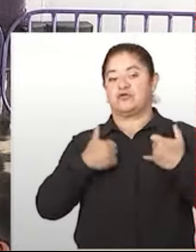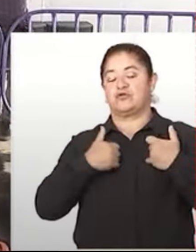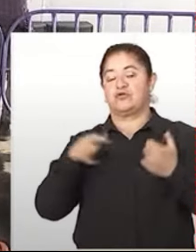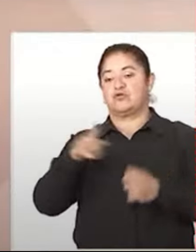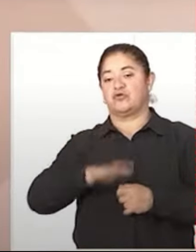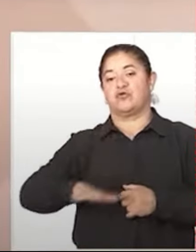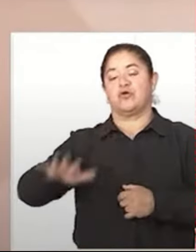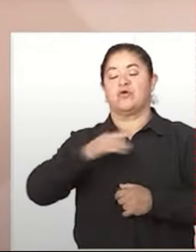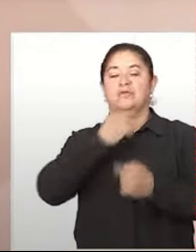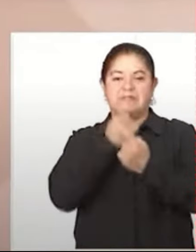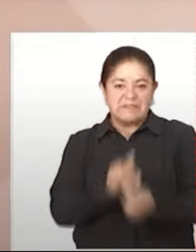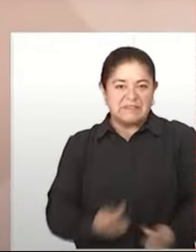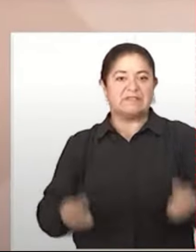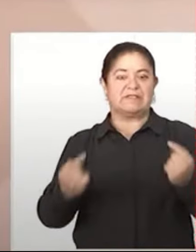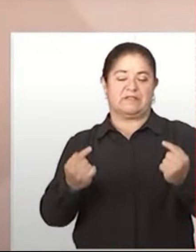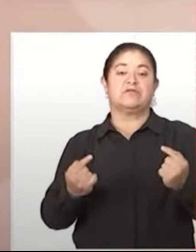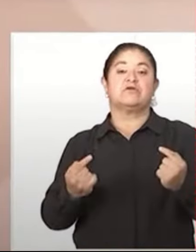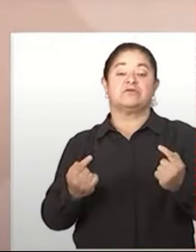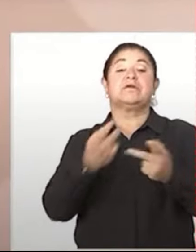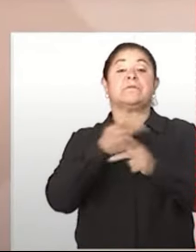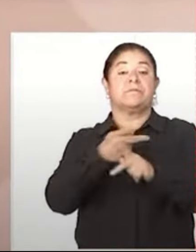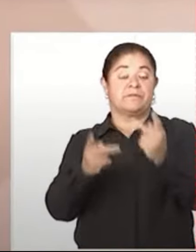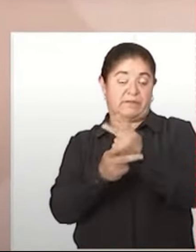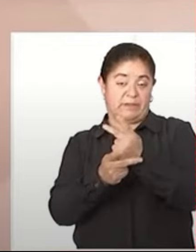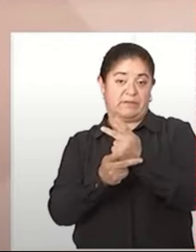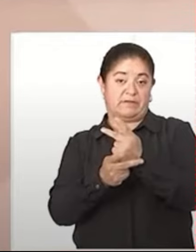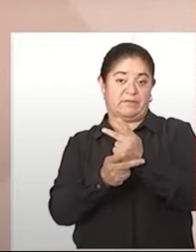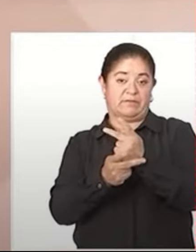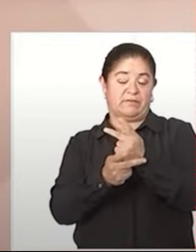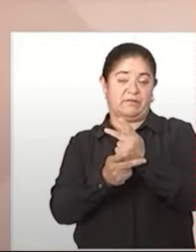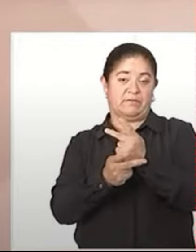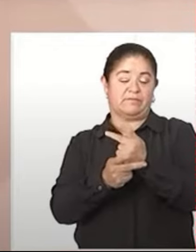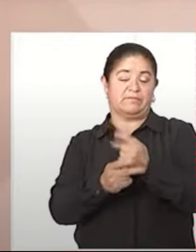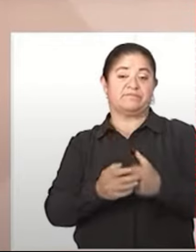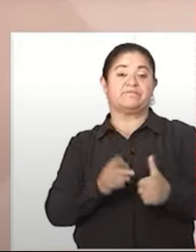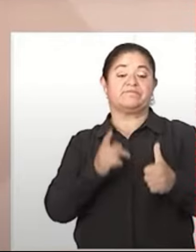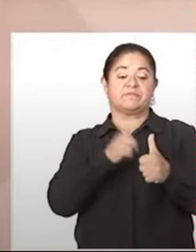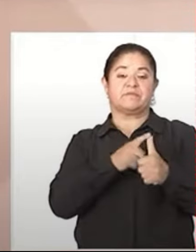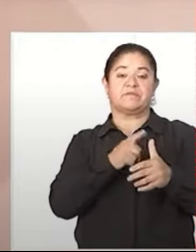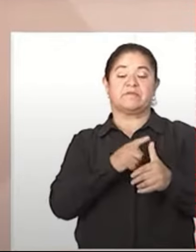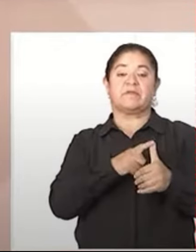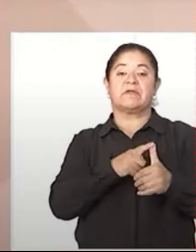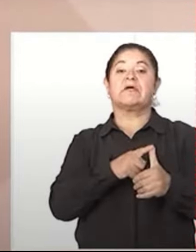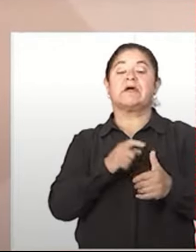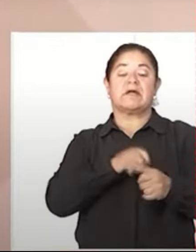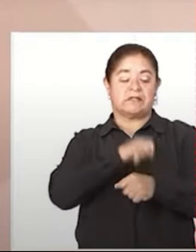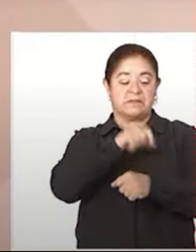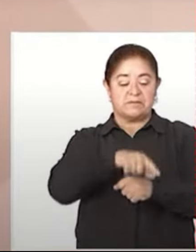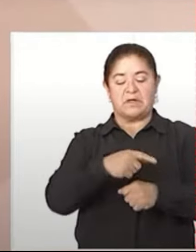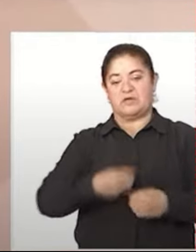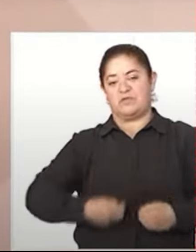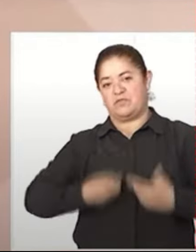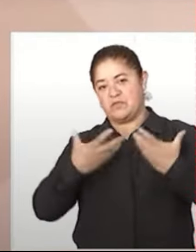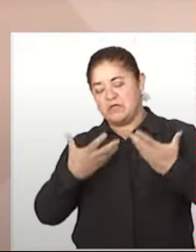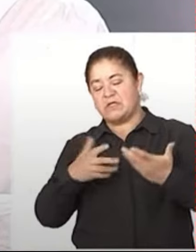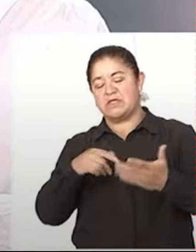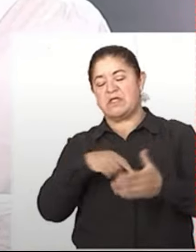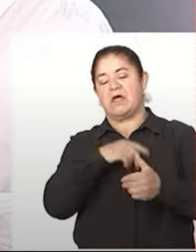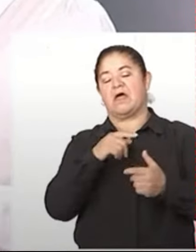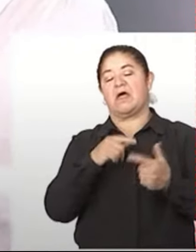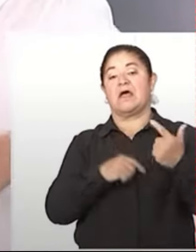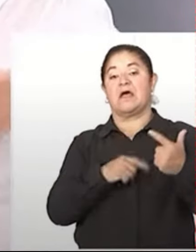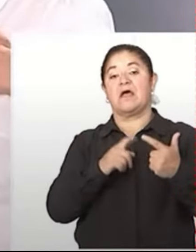de los niños las becas de preparatoria al programa sembrando vida el apoyo al campo